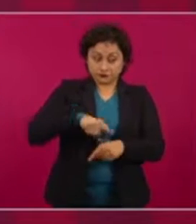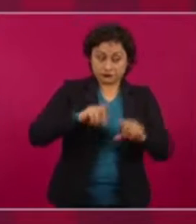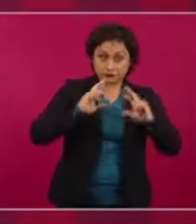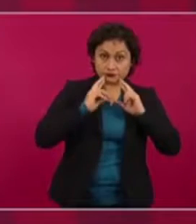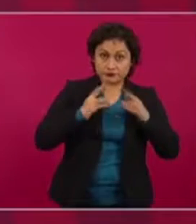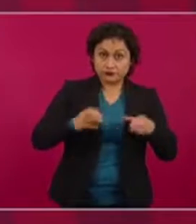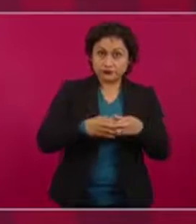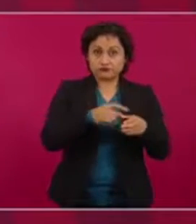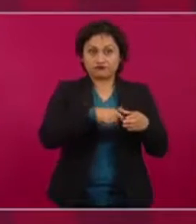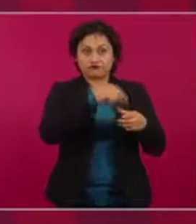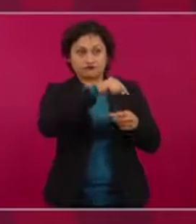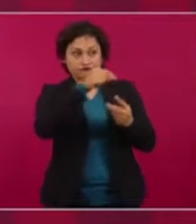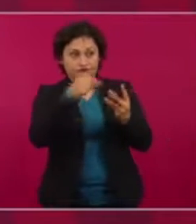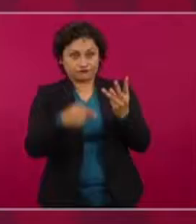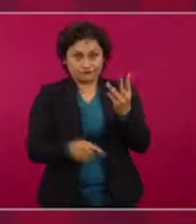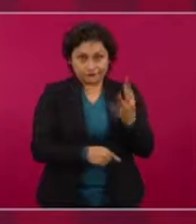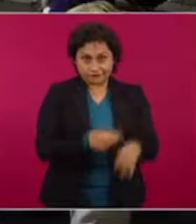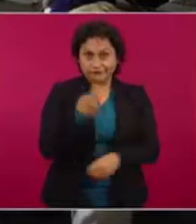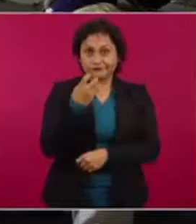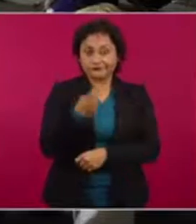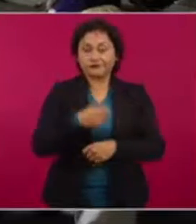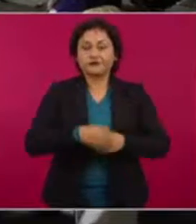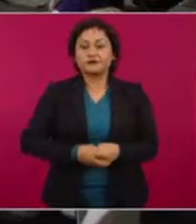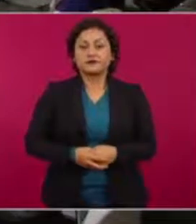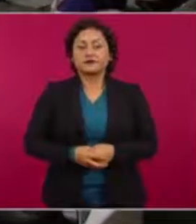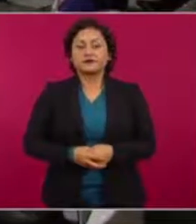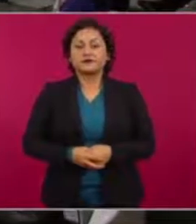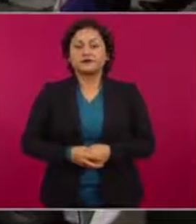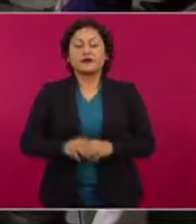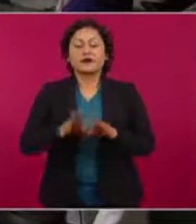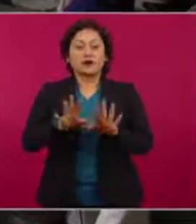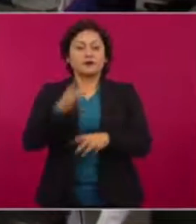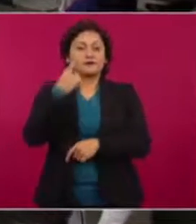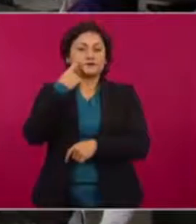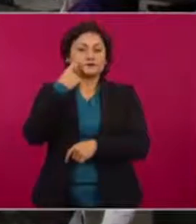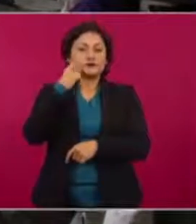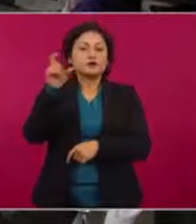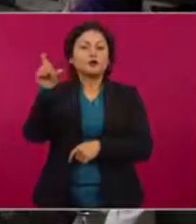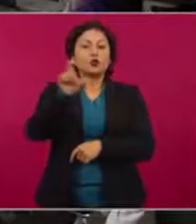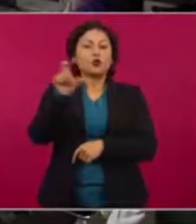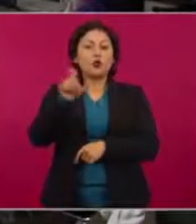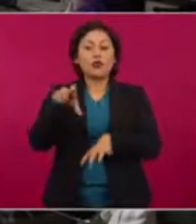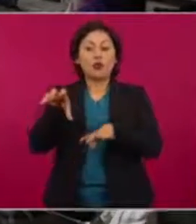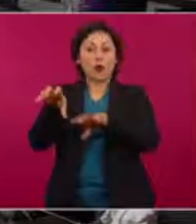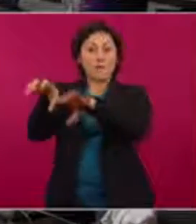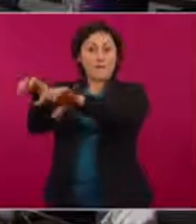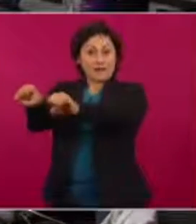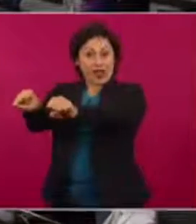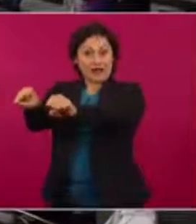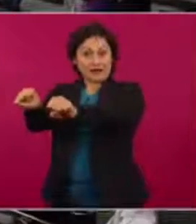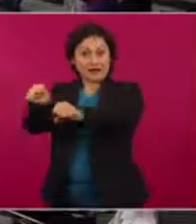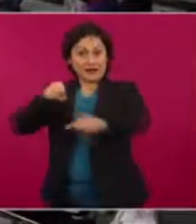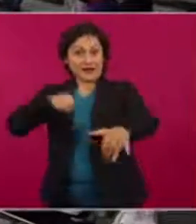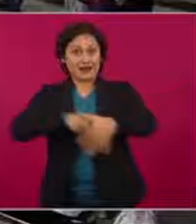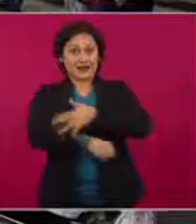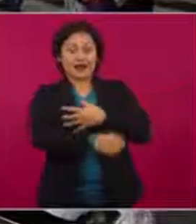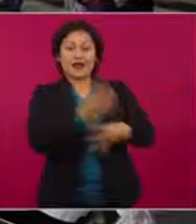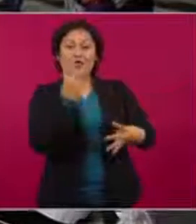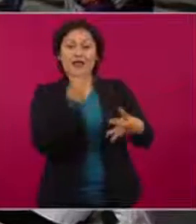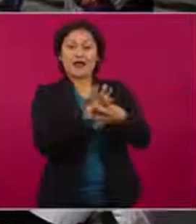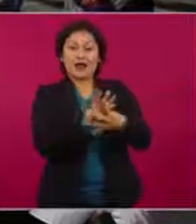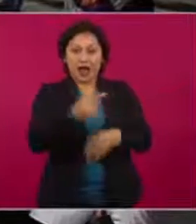al presidente Madero. Cuando está preso aquí, en la Intendencia, por eso ahí va a ser el acto